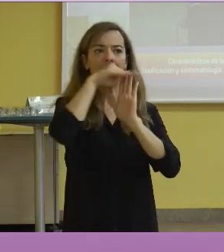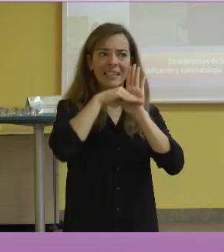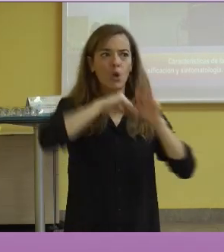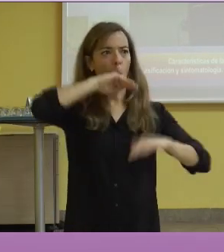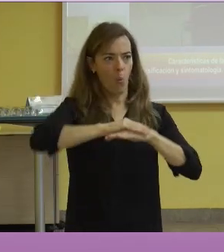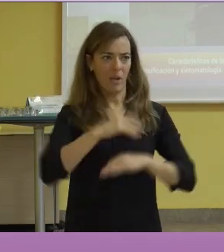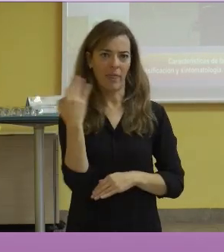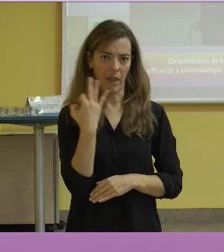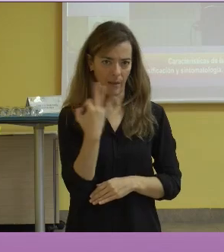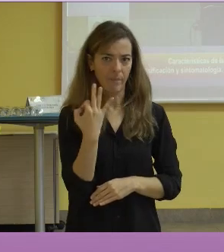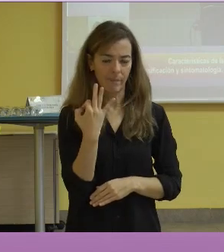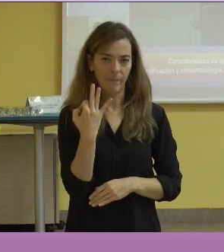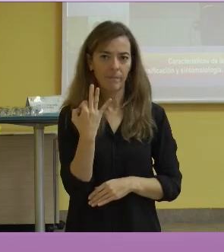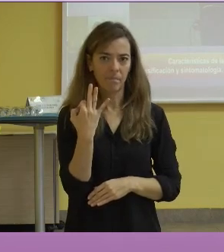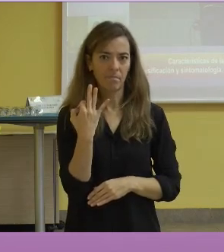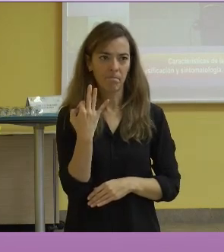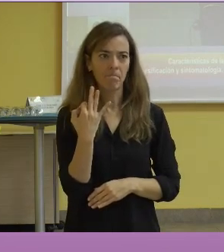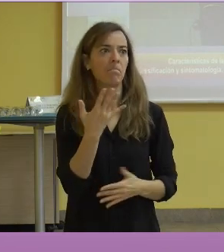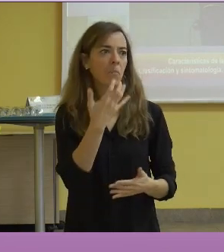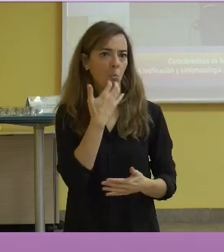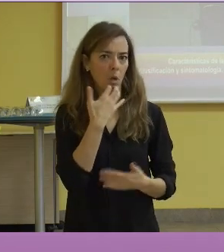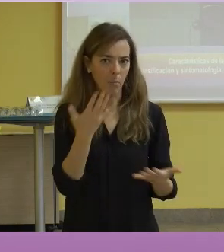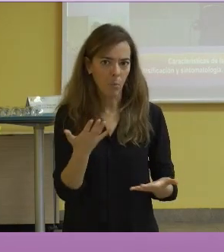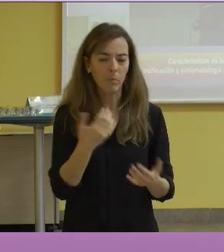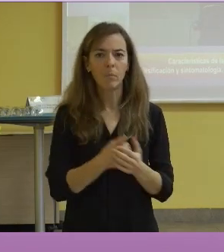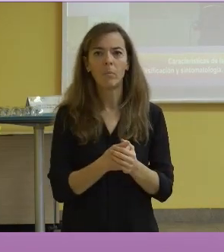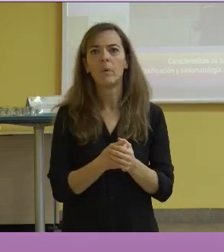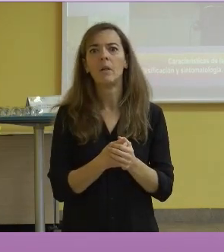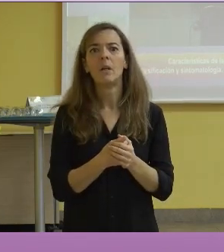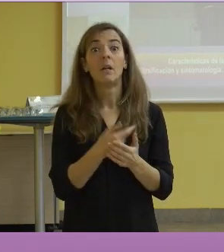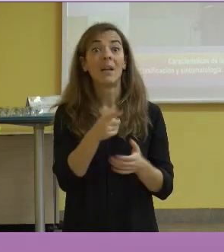requisitos que cumplir, ¿no? Y entre los requisitos está la